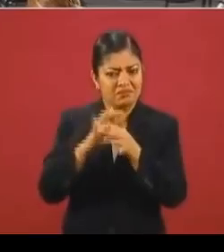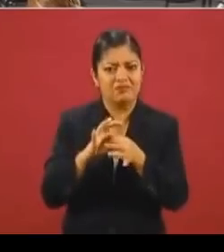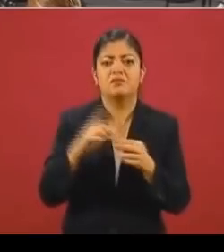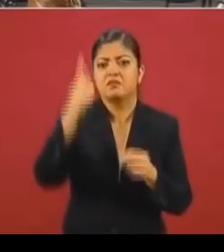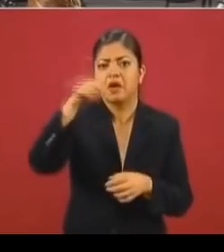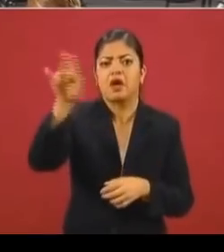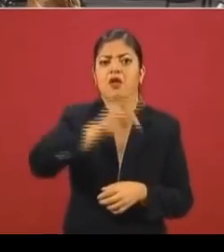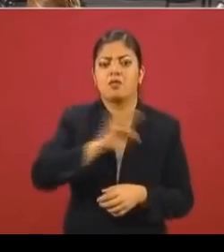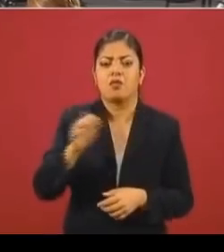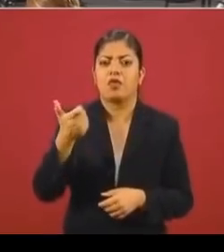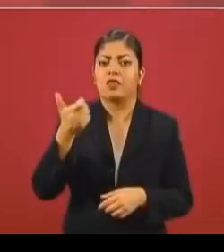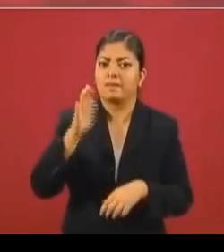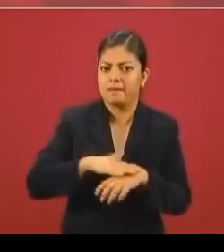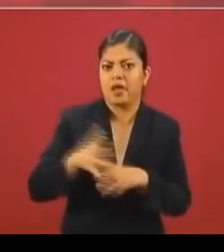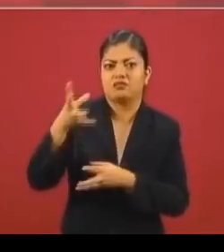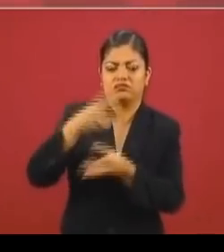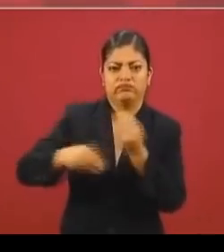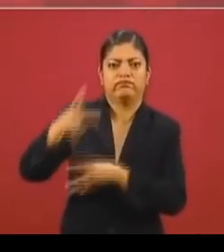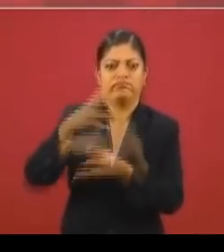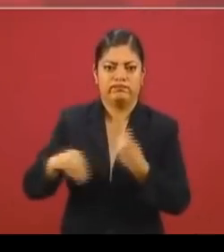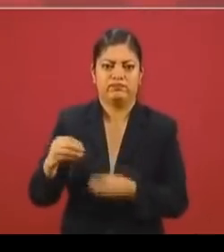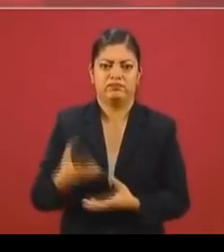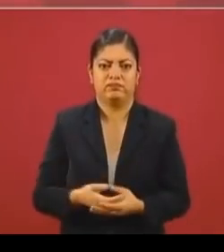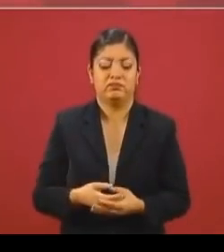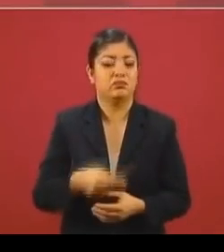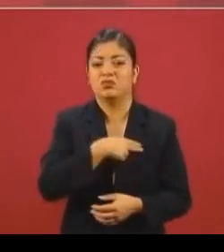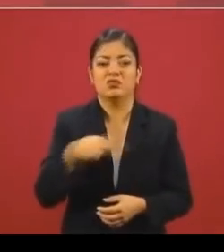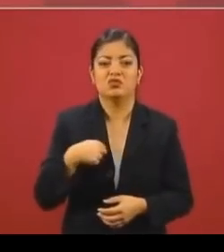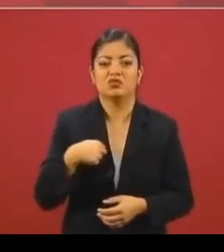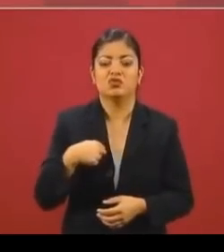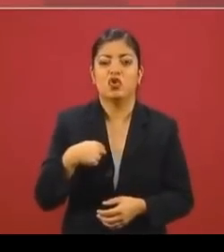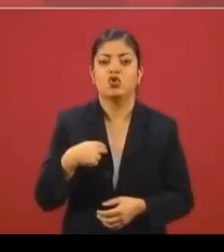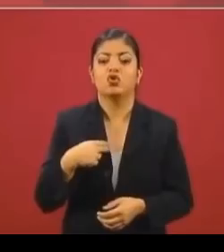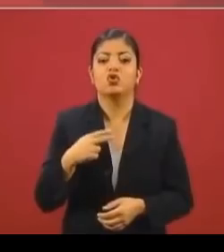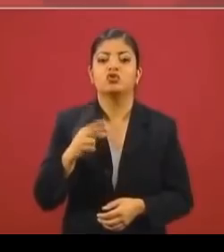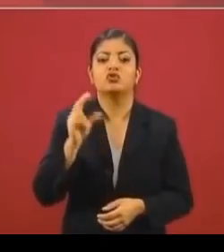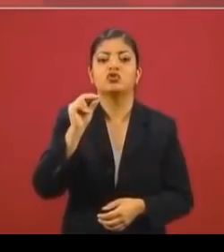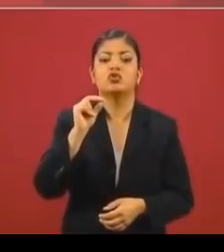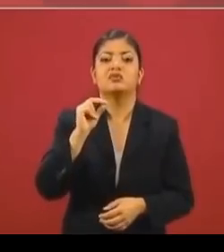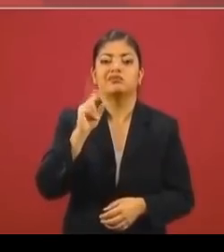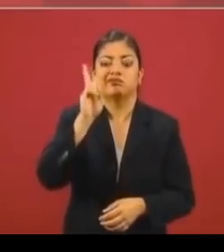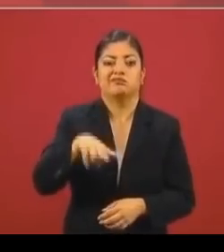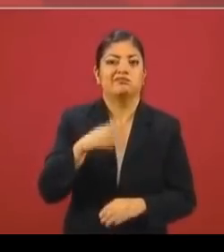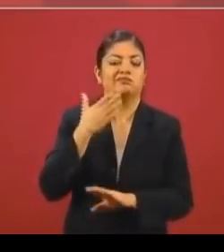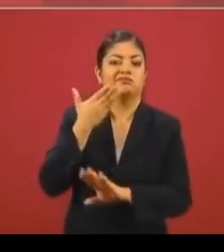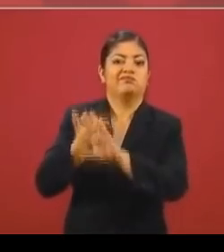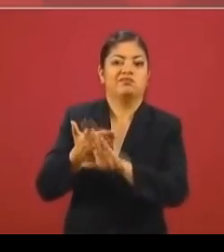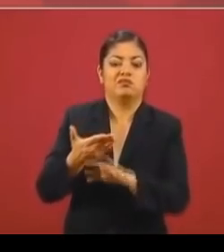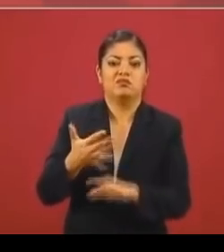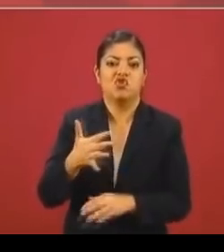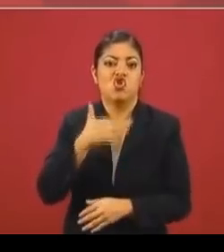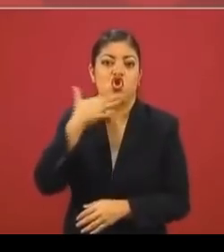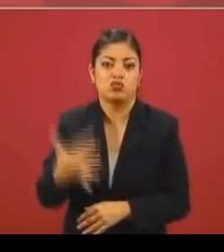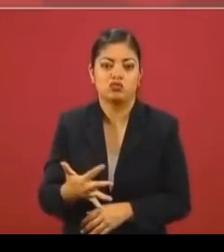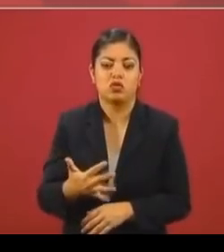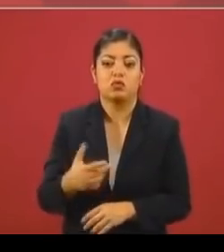invirtiendo. Nosotros estamos en contra de la riqueza mal habida y estamos en contra de la